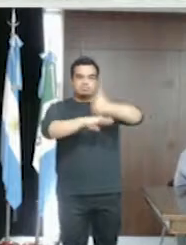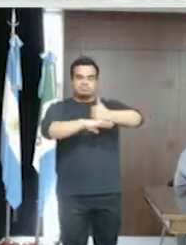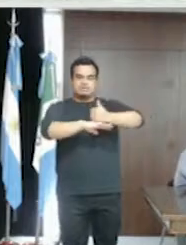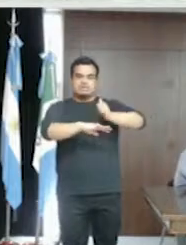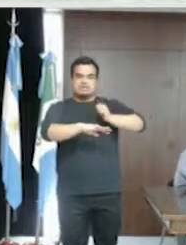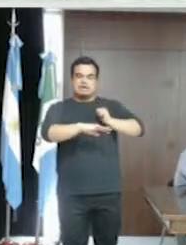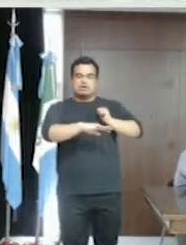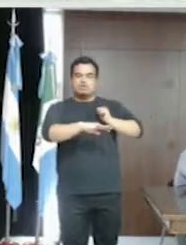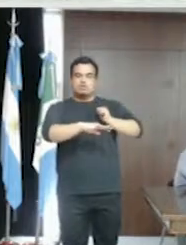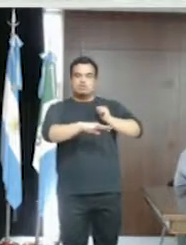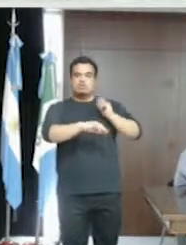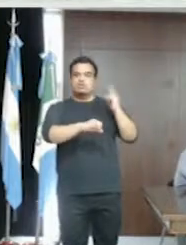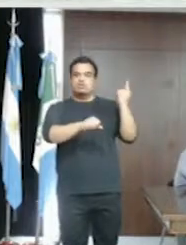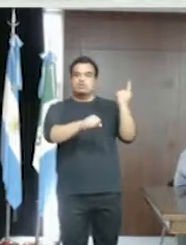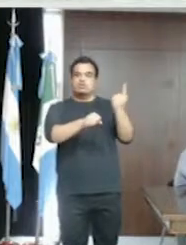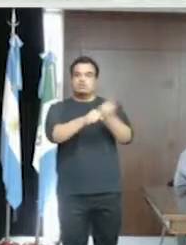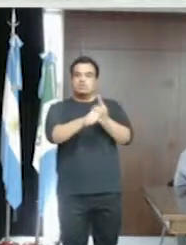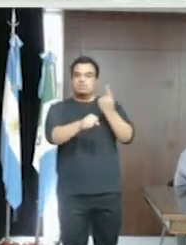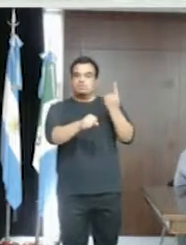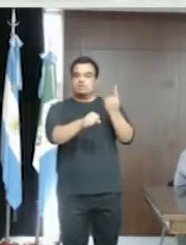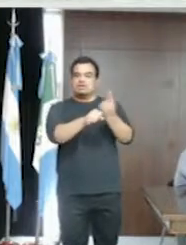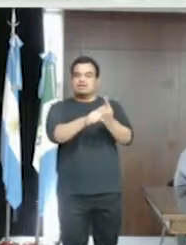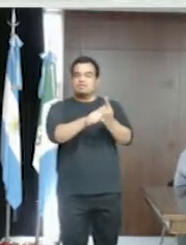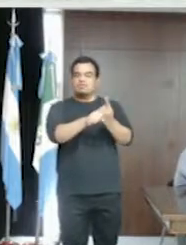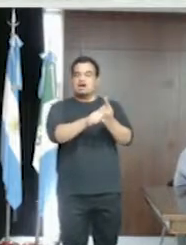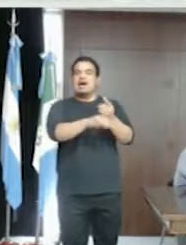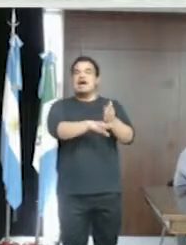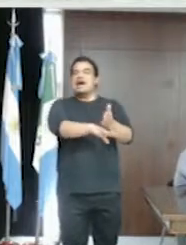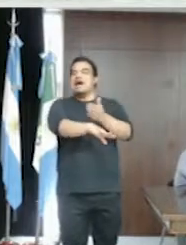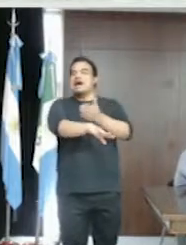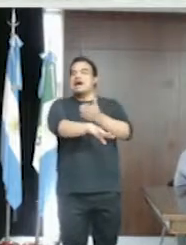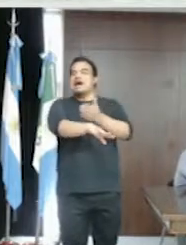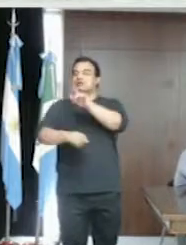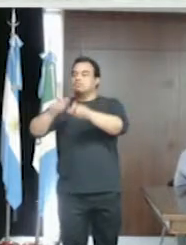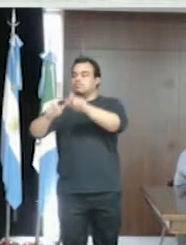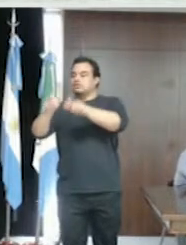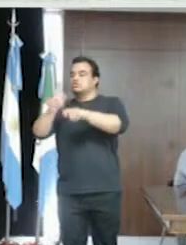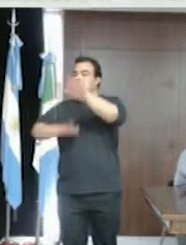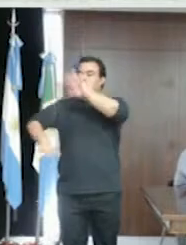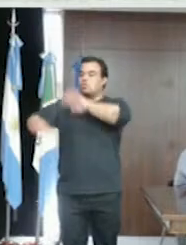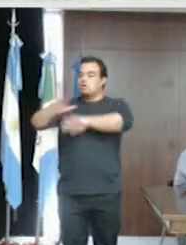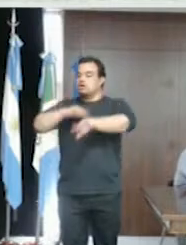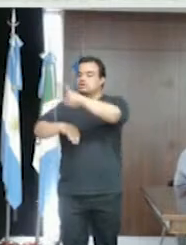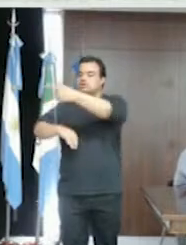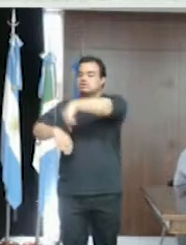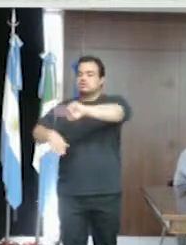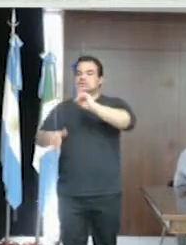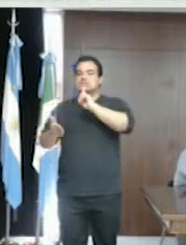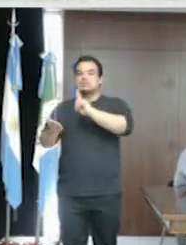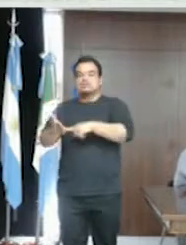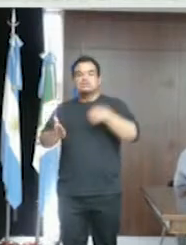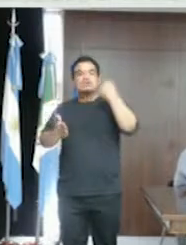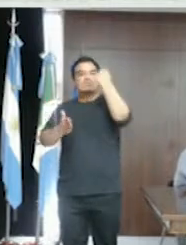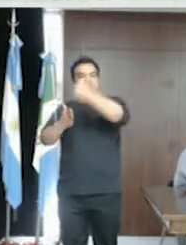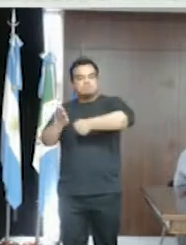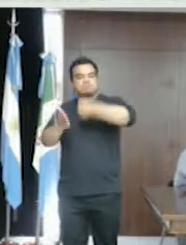de los que están presentes hayan puesto un esfuerzo, una voluntad. Estoy segura de que